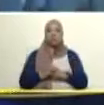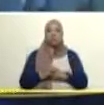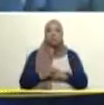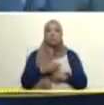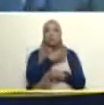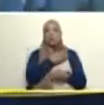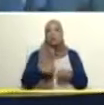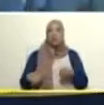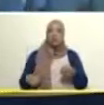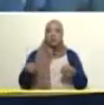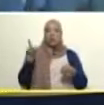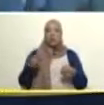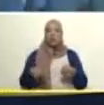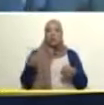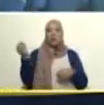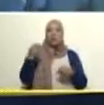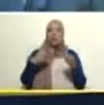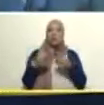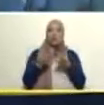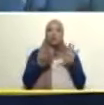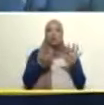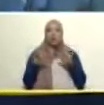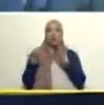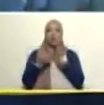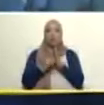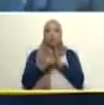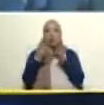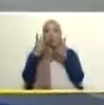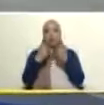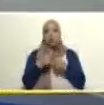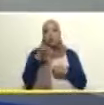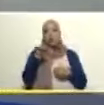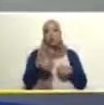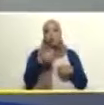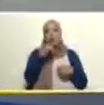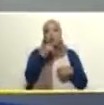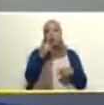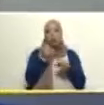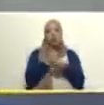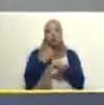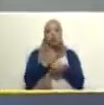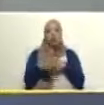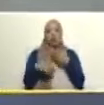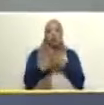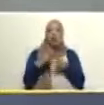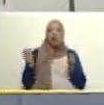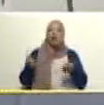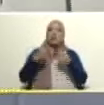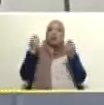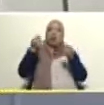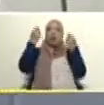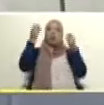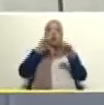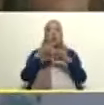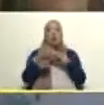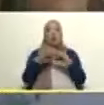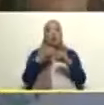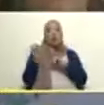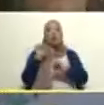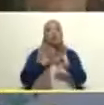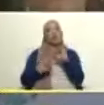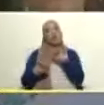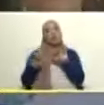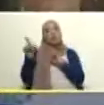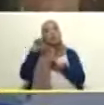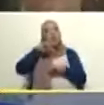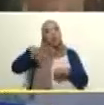presidente. Además, estos más de 86 mil voceros también van a ser parte de la campaña comunicacional por la defensa